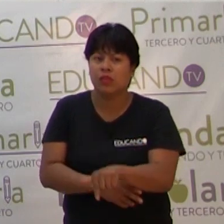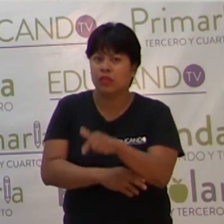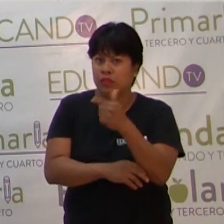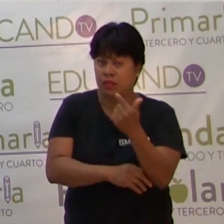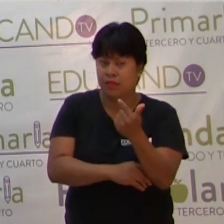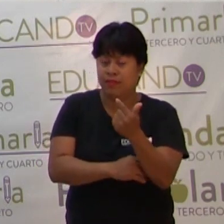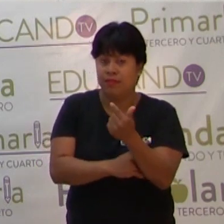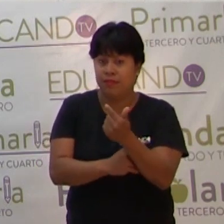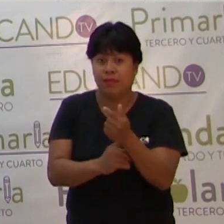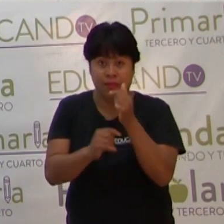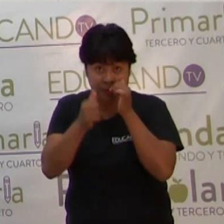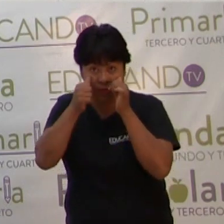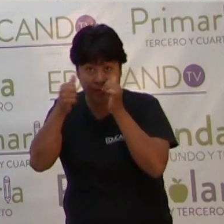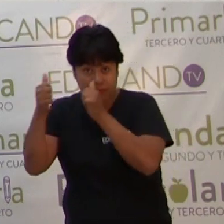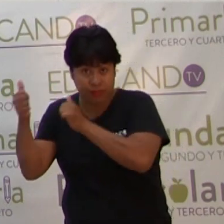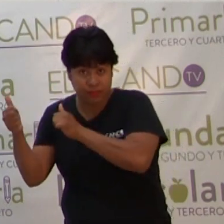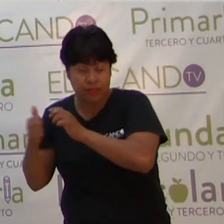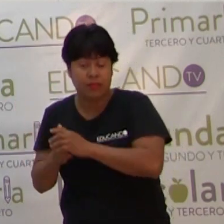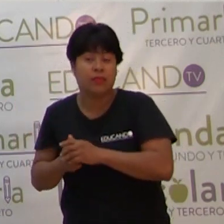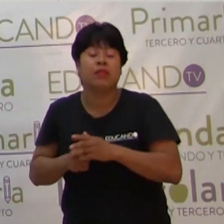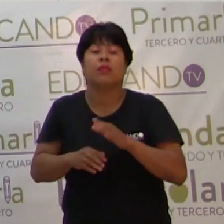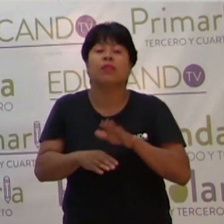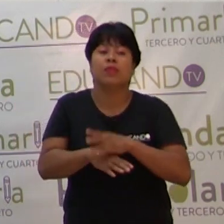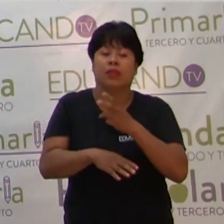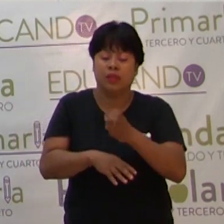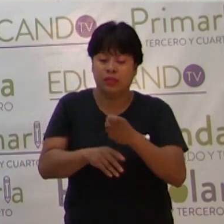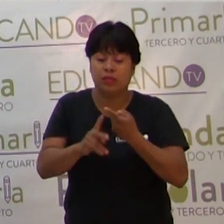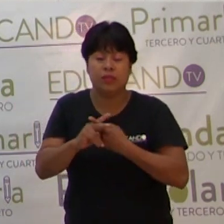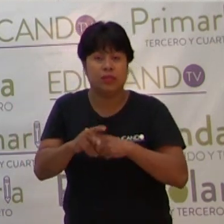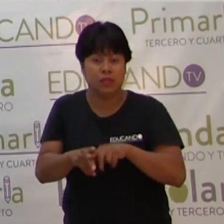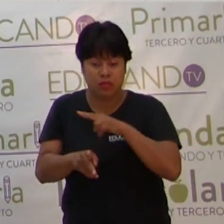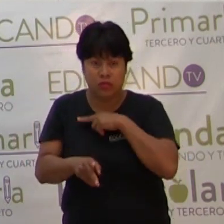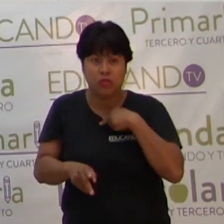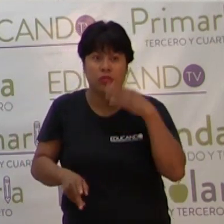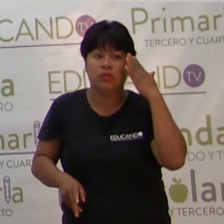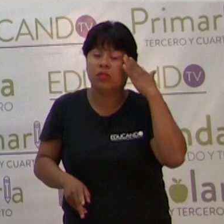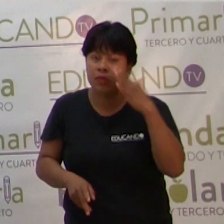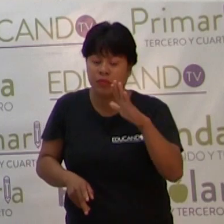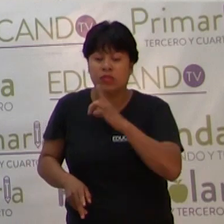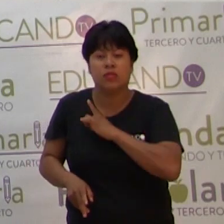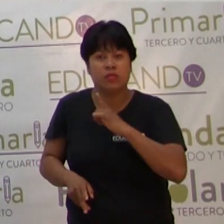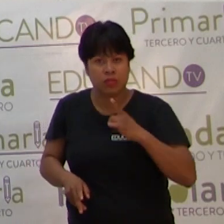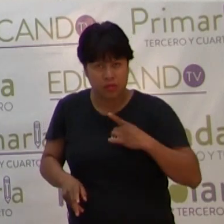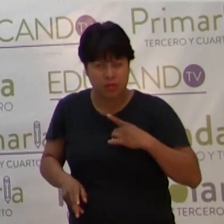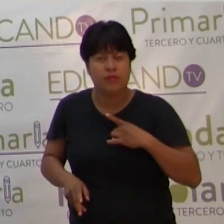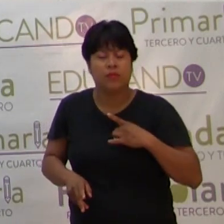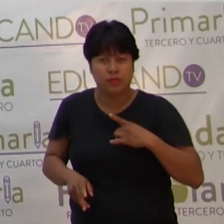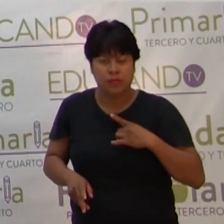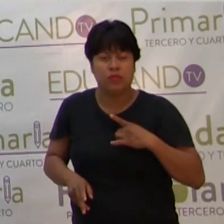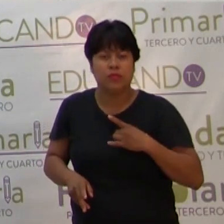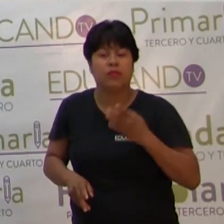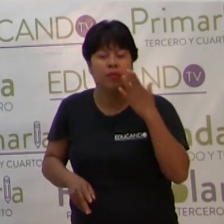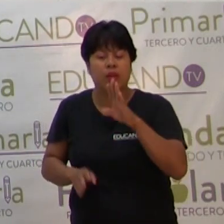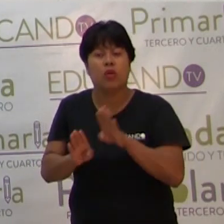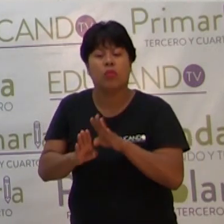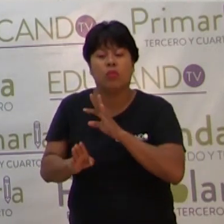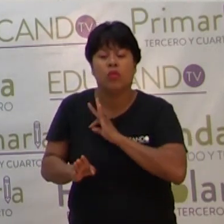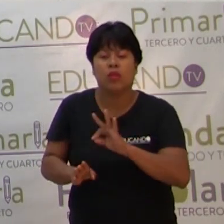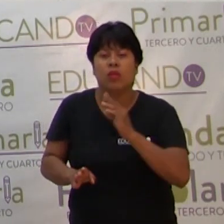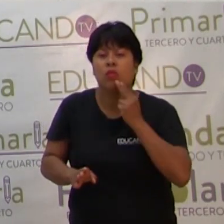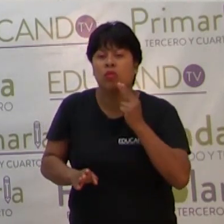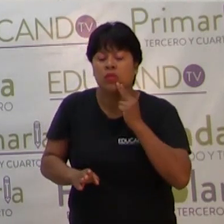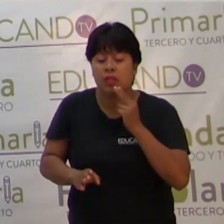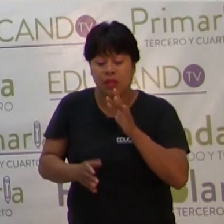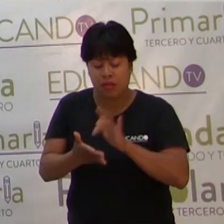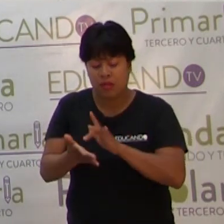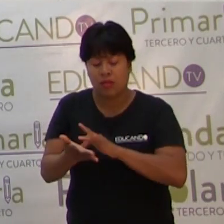número 12. Y atención en eso, porque también a partir de esto que sepamos, tenemos que saber que para utilizar la calculadora tenemos